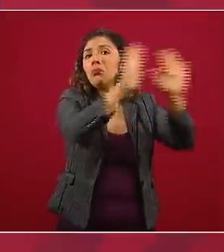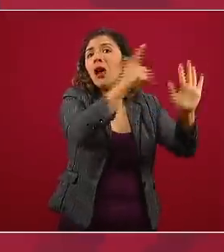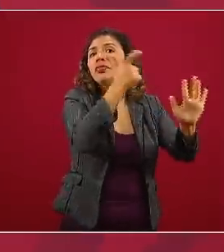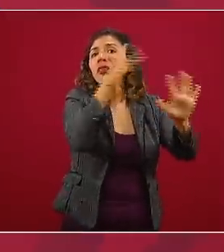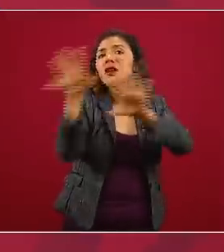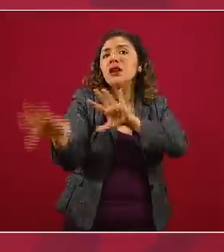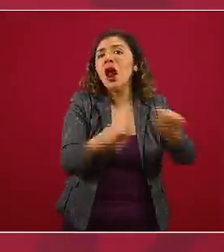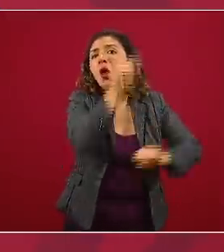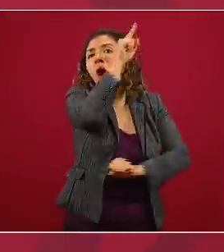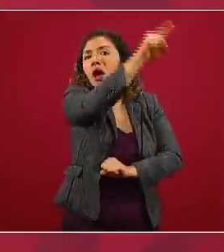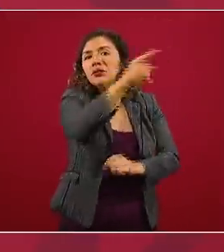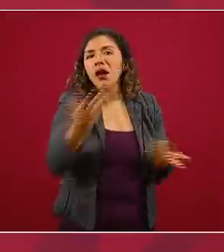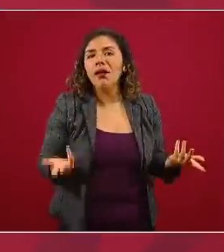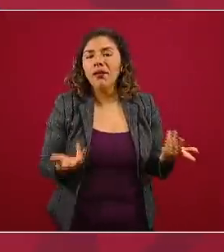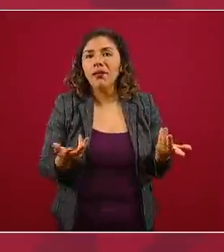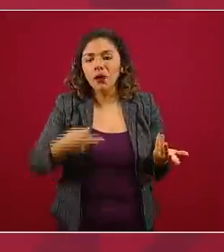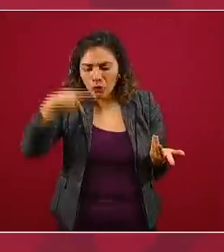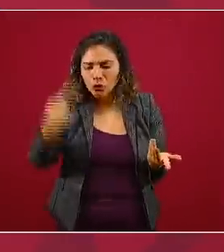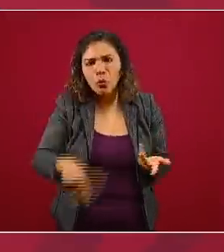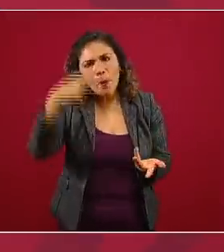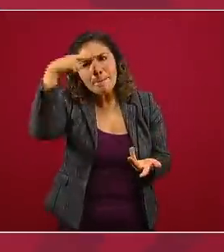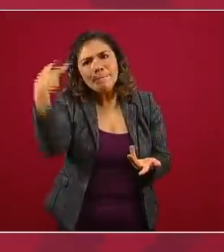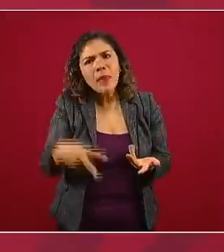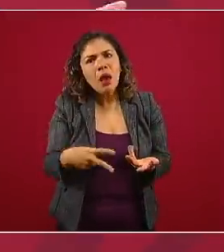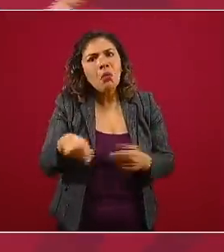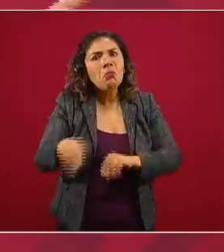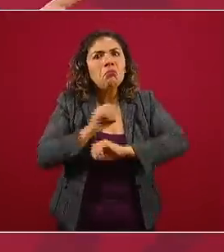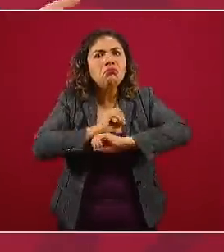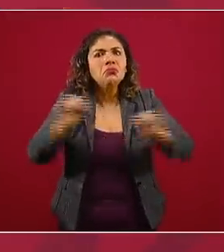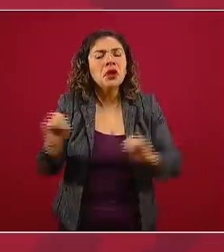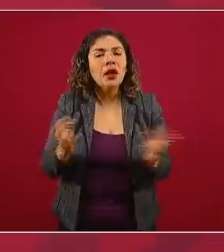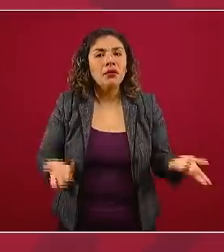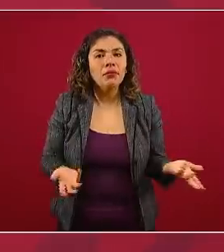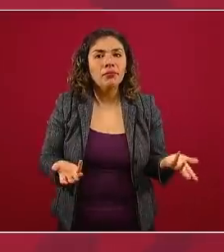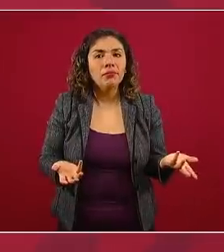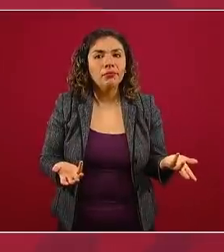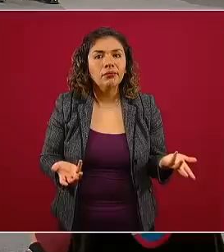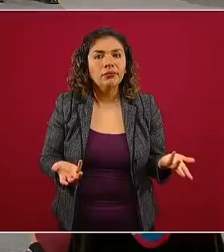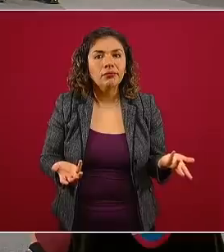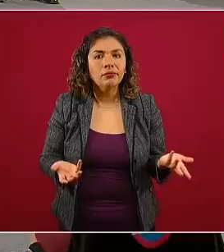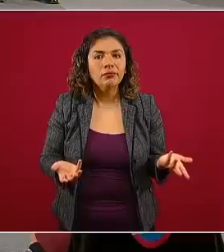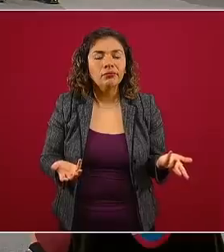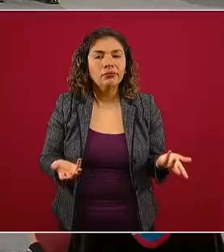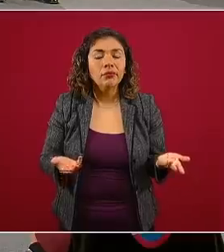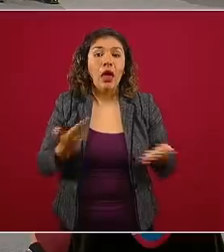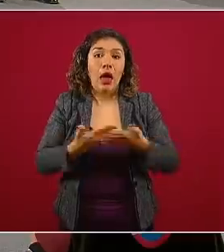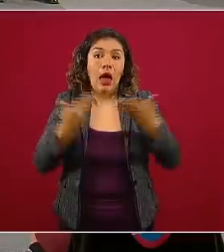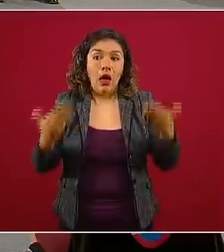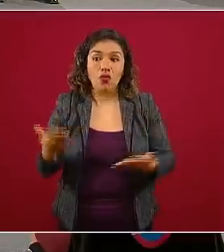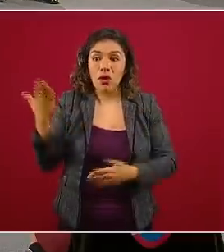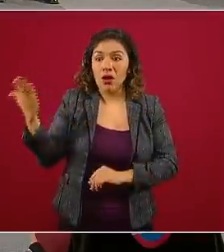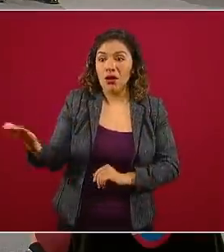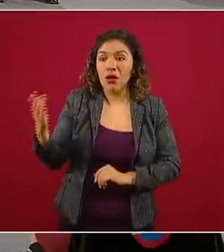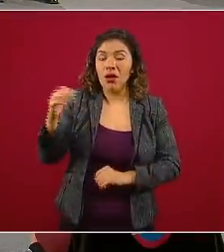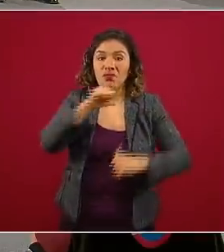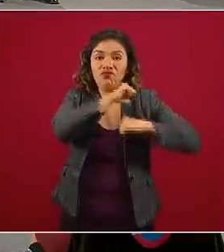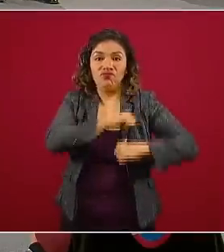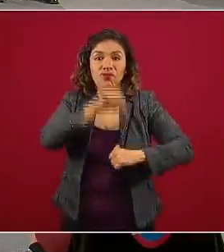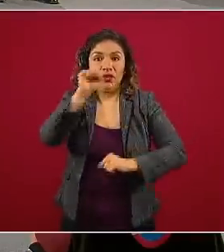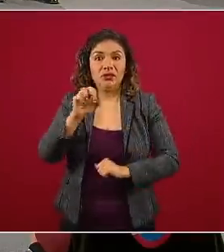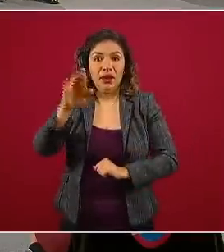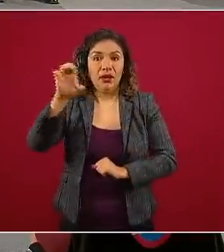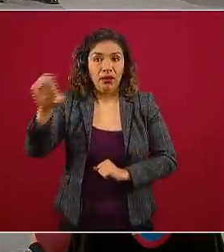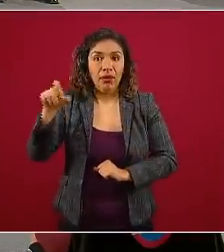que es de mexico ahora de relaciones exteriores está haciendo